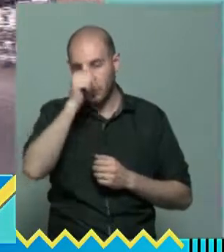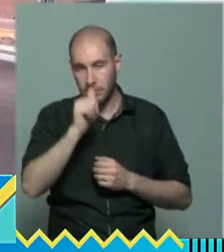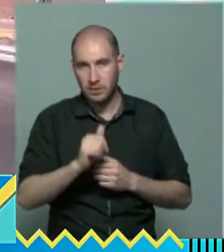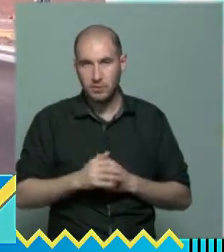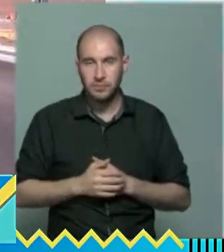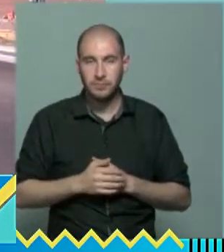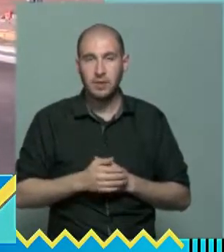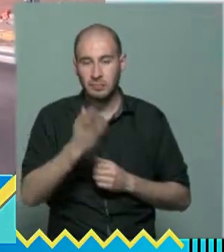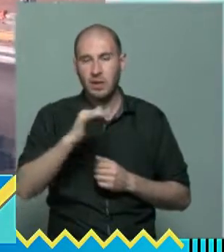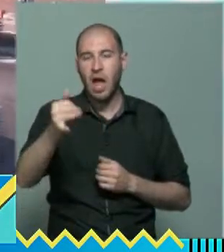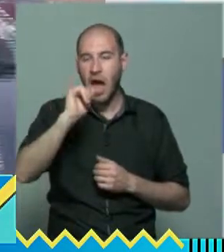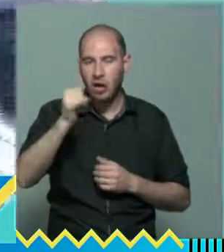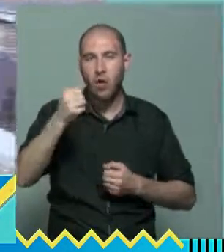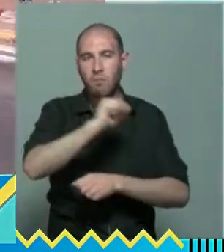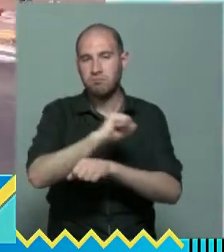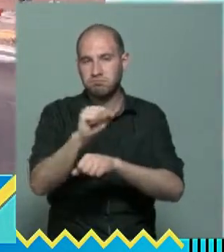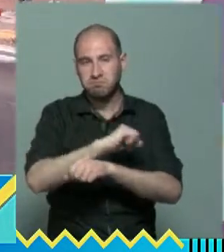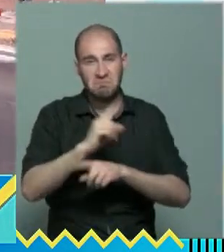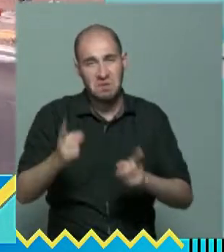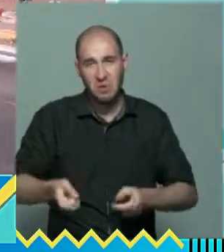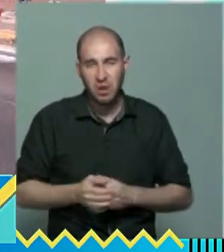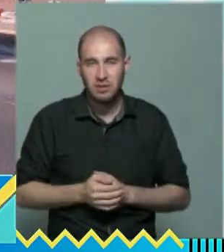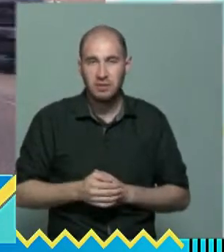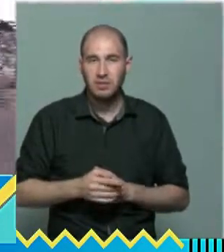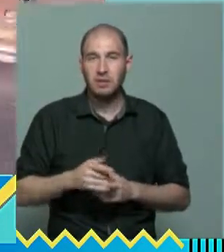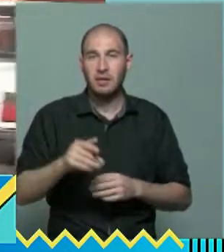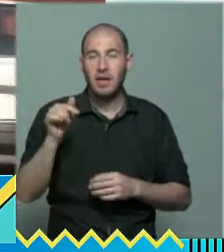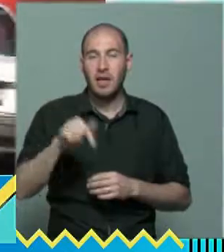vemos los chicos alcoholizados al volante y que no existe